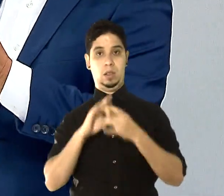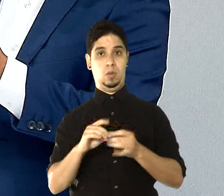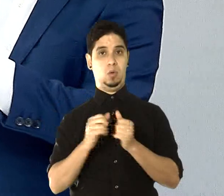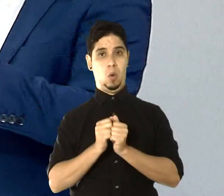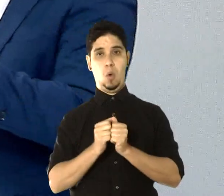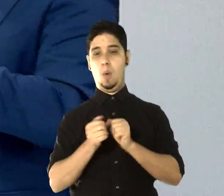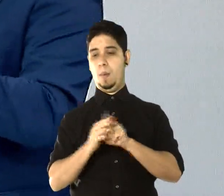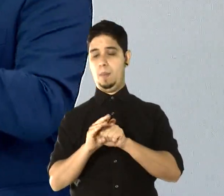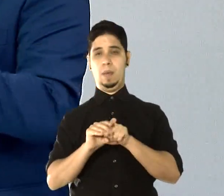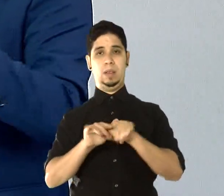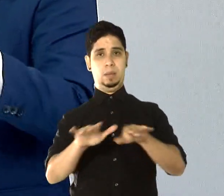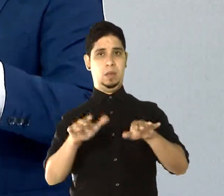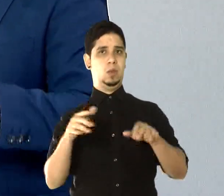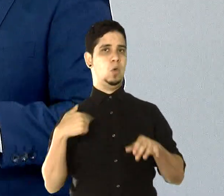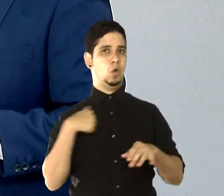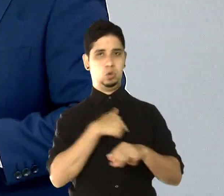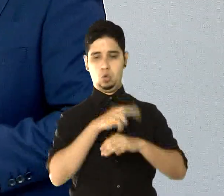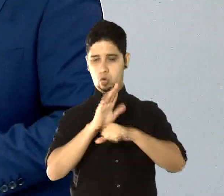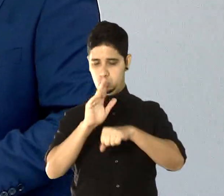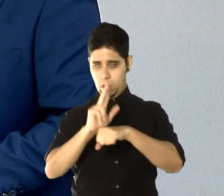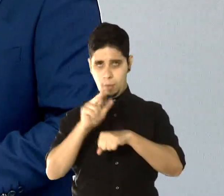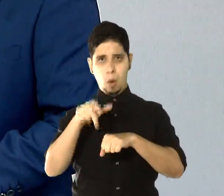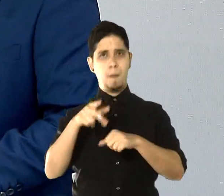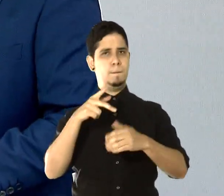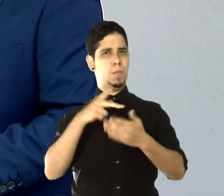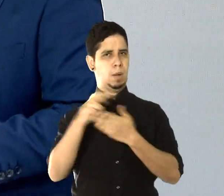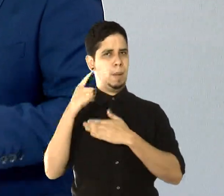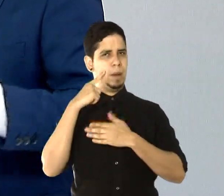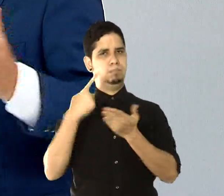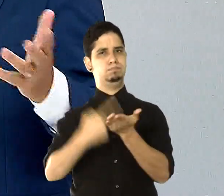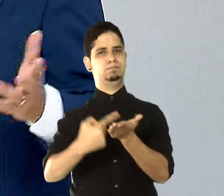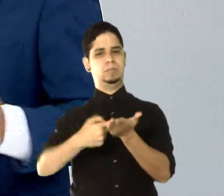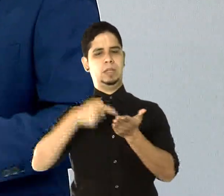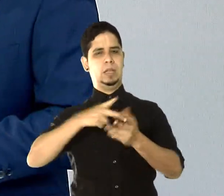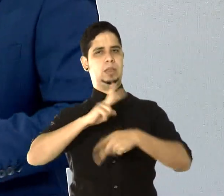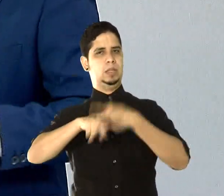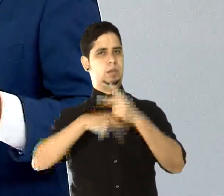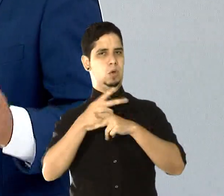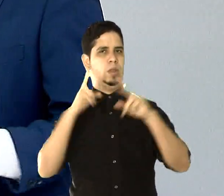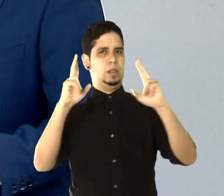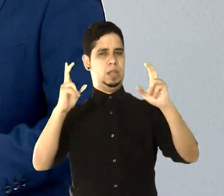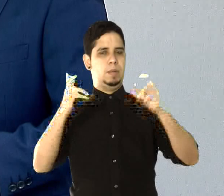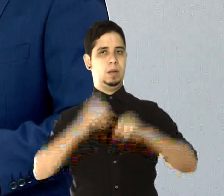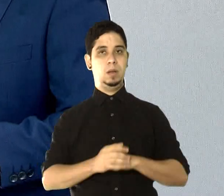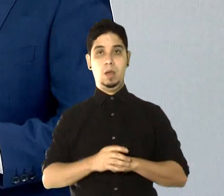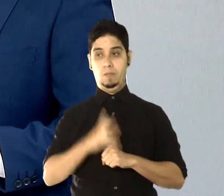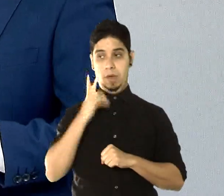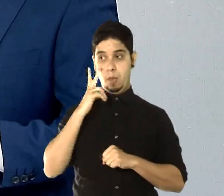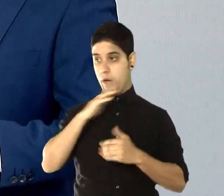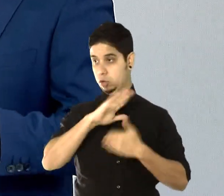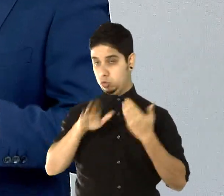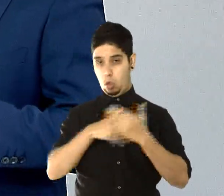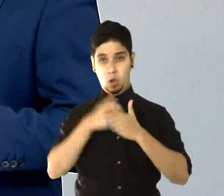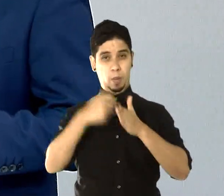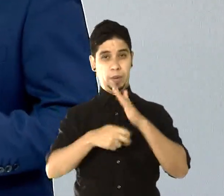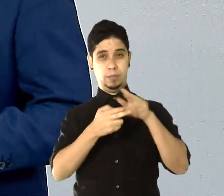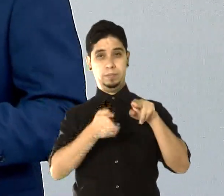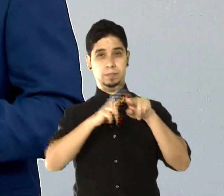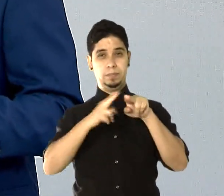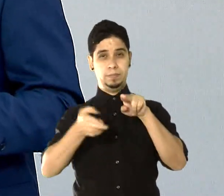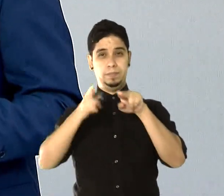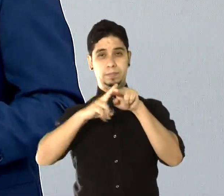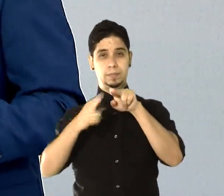eso utilizamos este programa para discutir el tema, hay una gran inflación, todo se ha elevado y aparentemente los precios van a